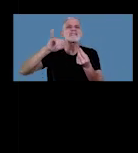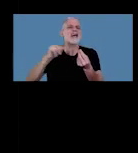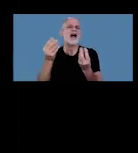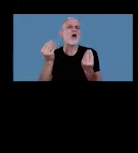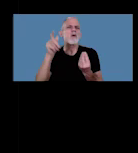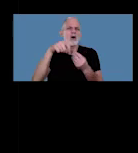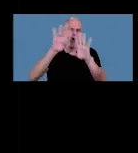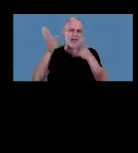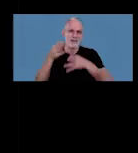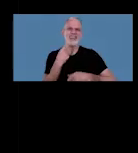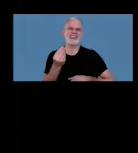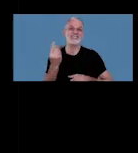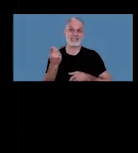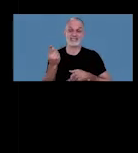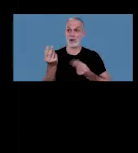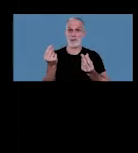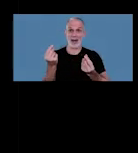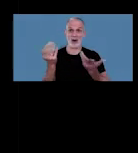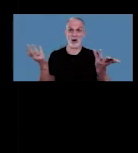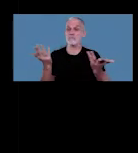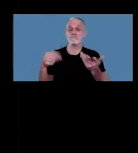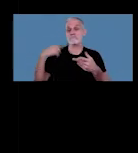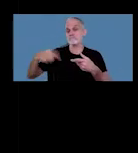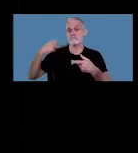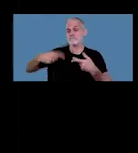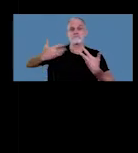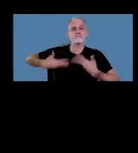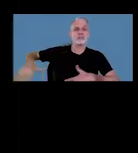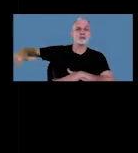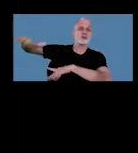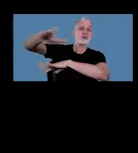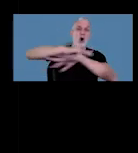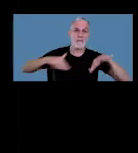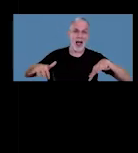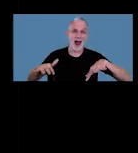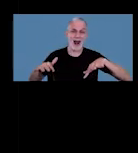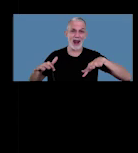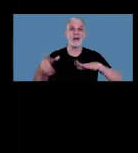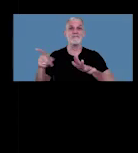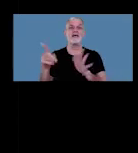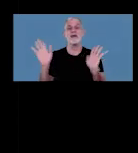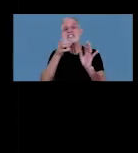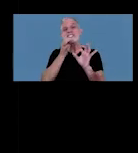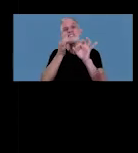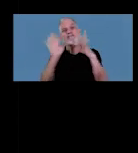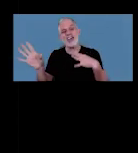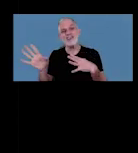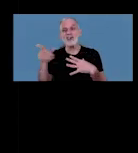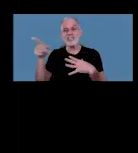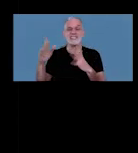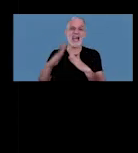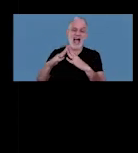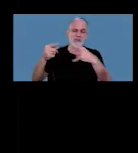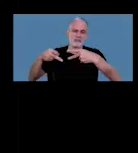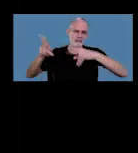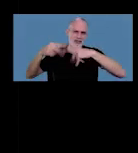define? Nos dice que es el valor habitual, normal, que se obtendría por la venta de ese inmueble